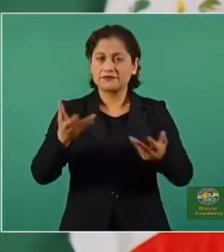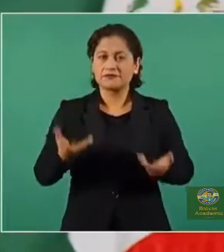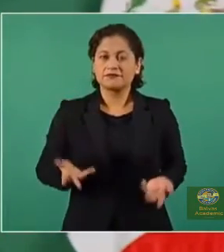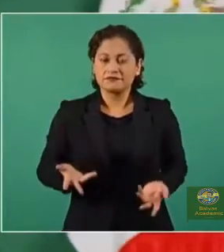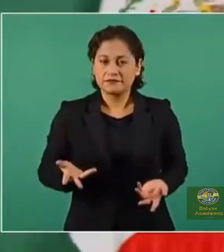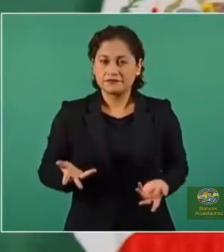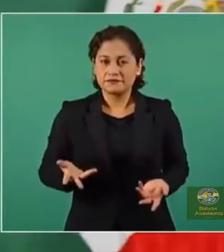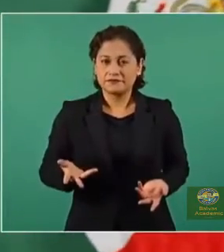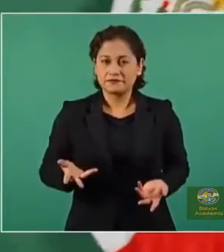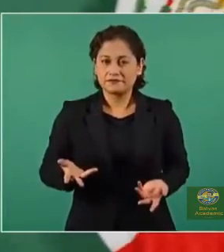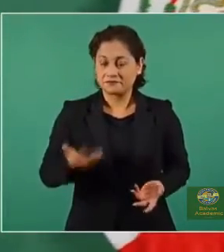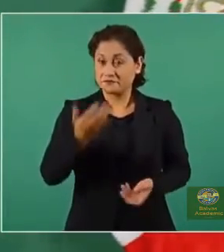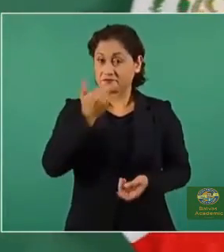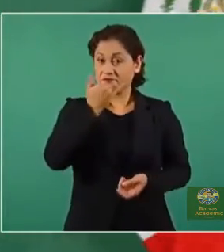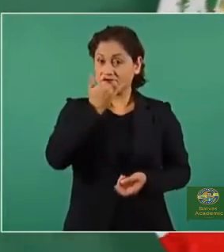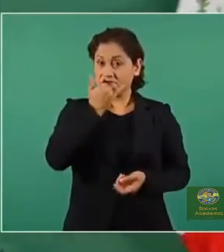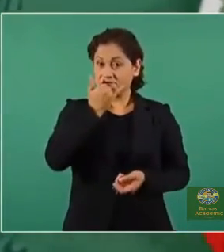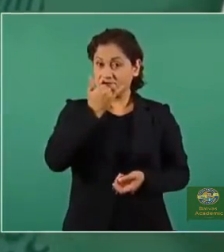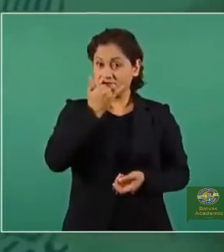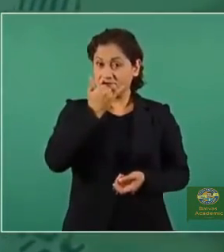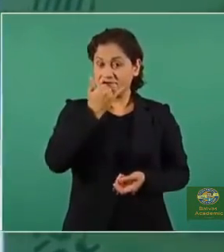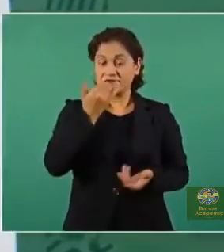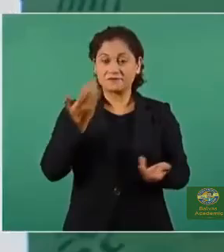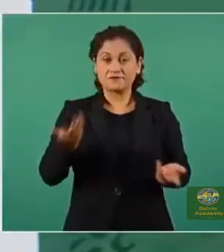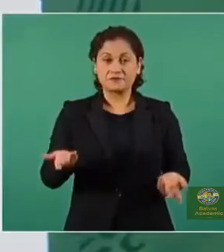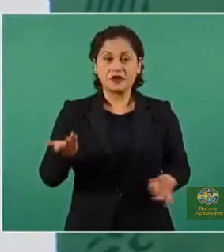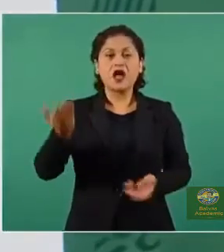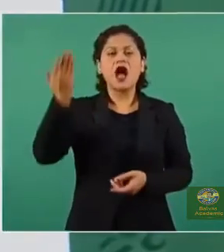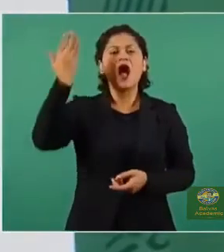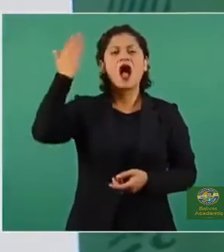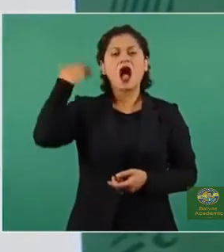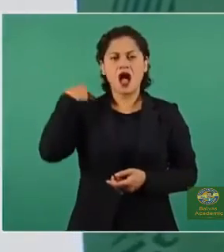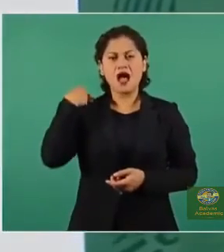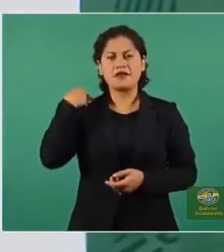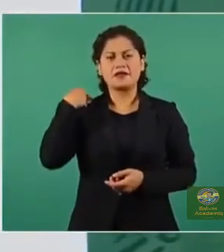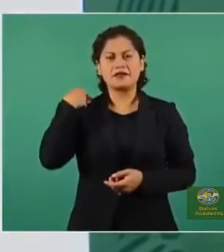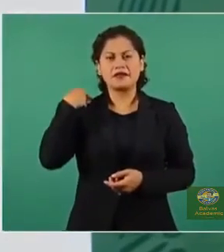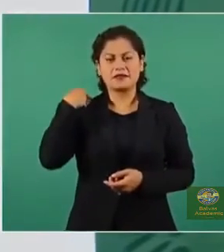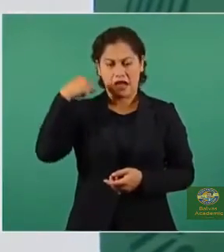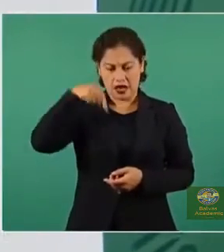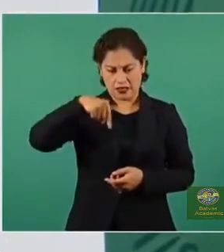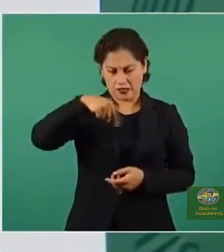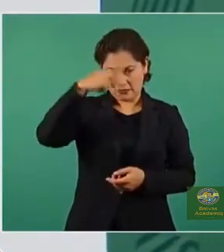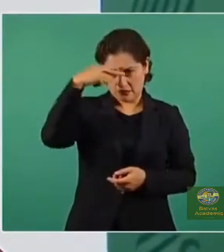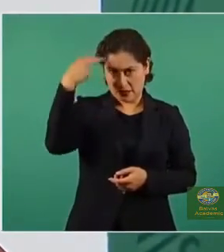¿Cuándo se había visto o se había escuchado en México